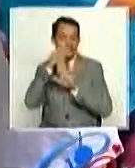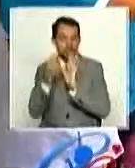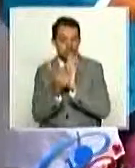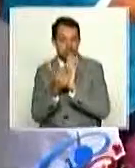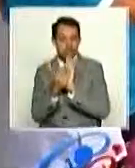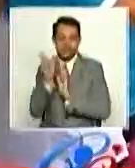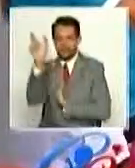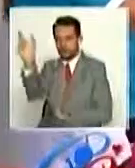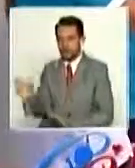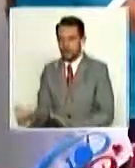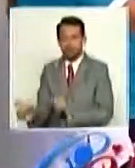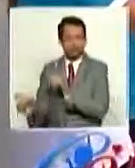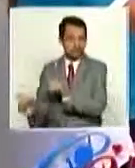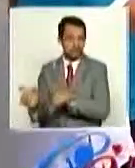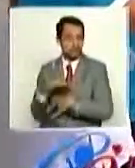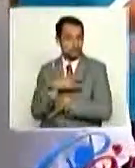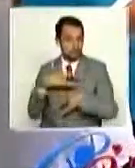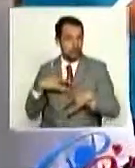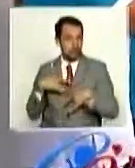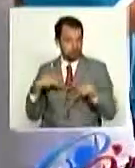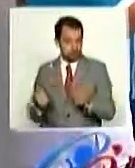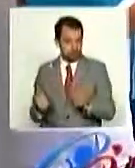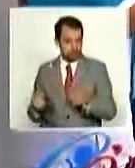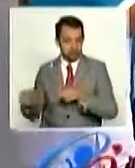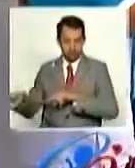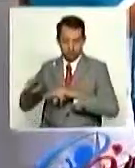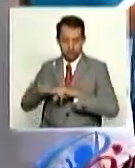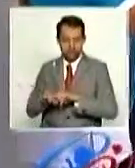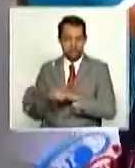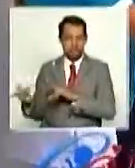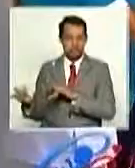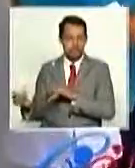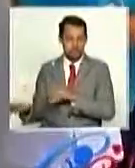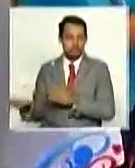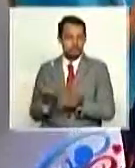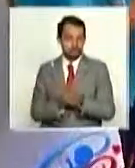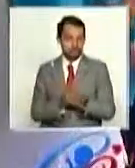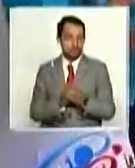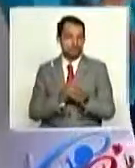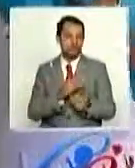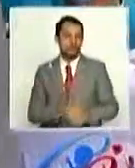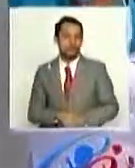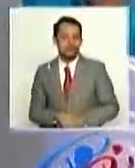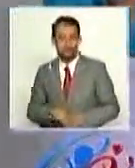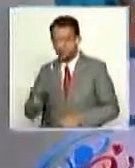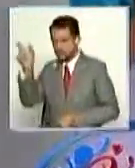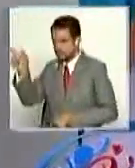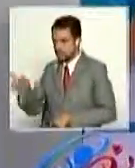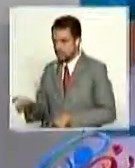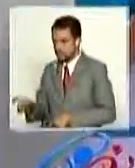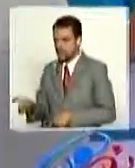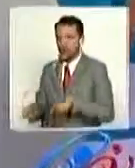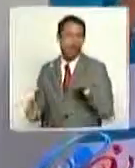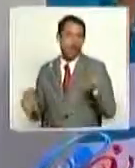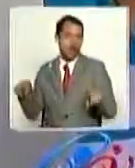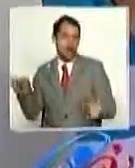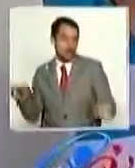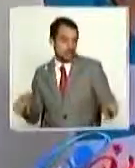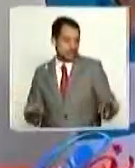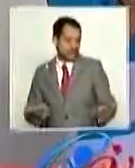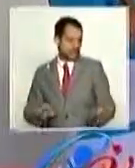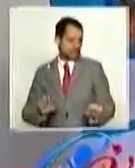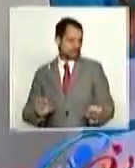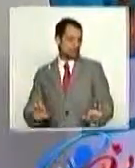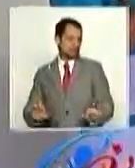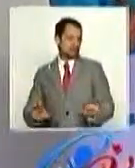paciente que está en sala antes de empezar a la consulta. Los pacientes son reacios porque